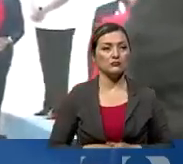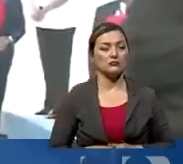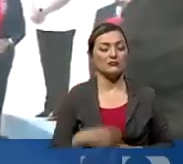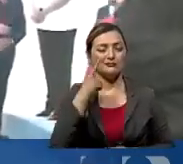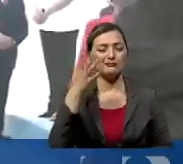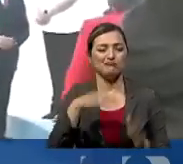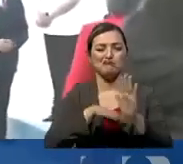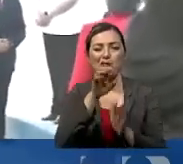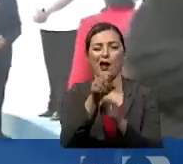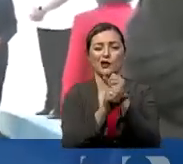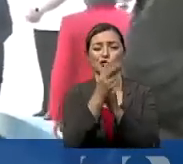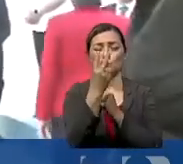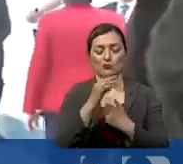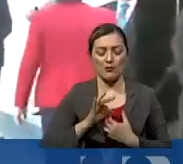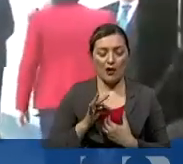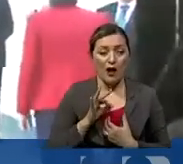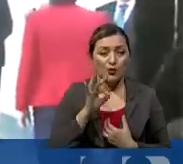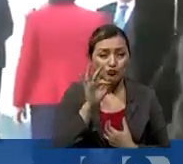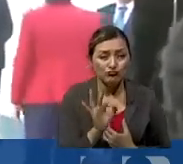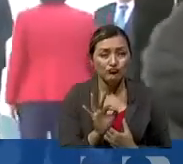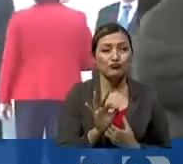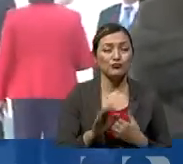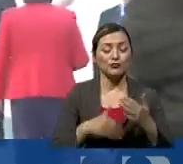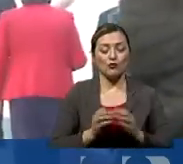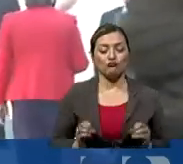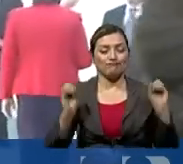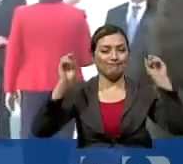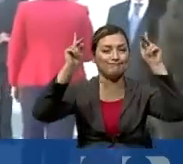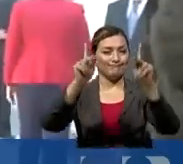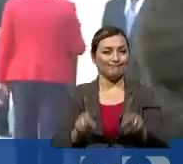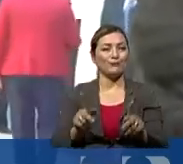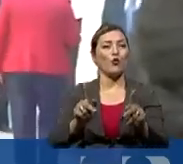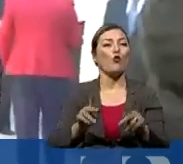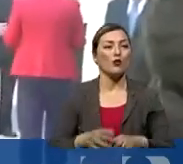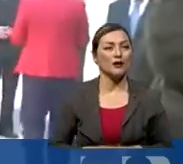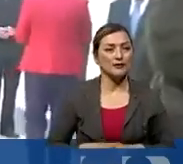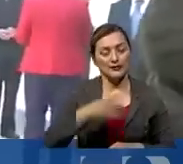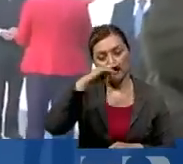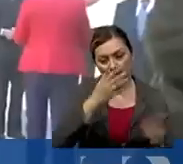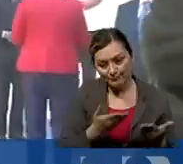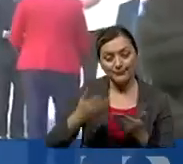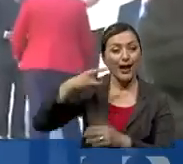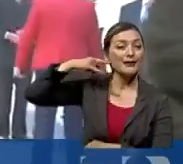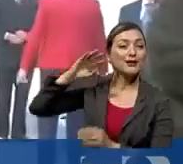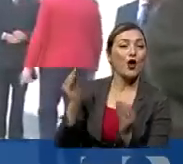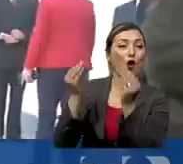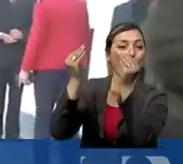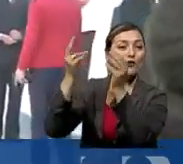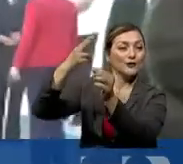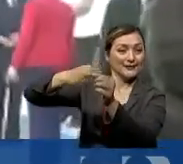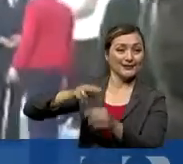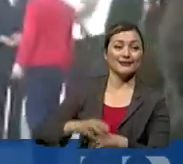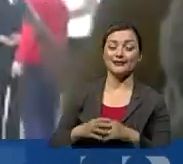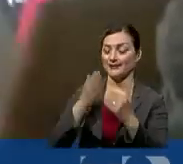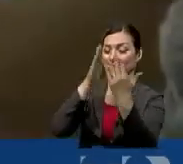más de 2 años por el tema de la pandemia y esta es la nueva oportunidad que tenemos para recibir a los niños, niñas y jóvenes de